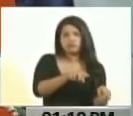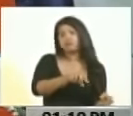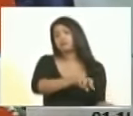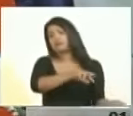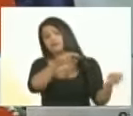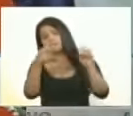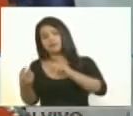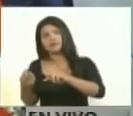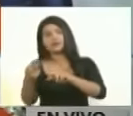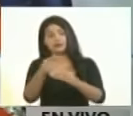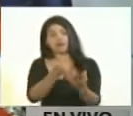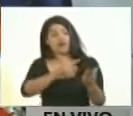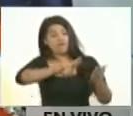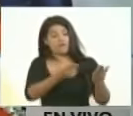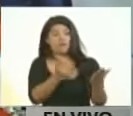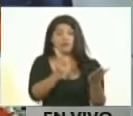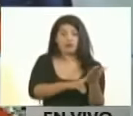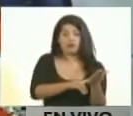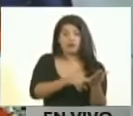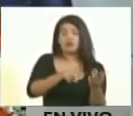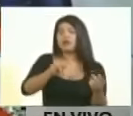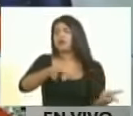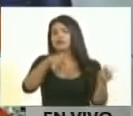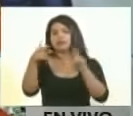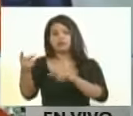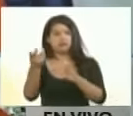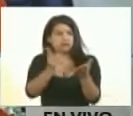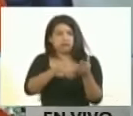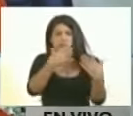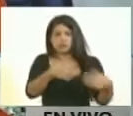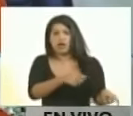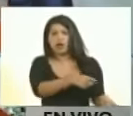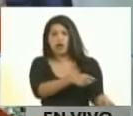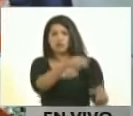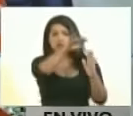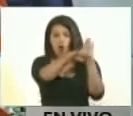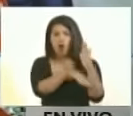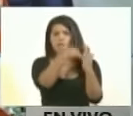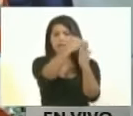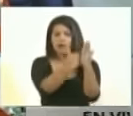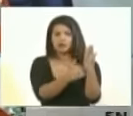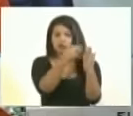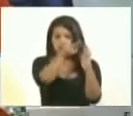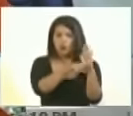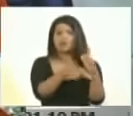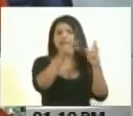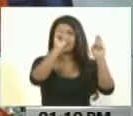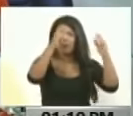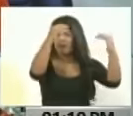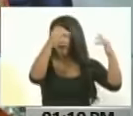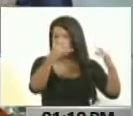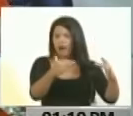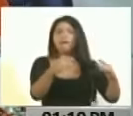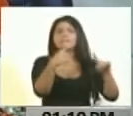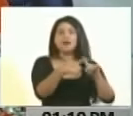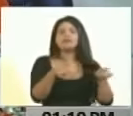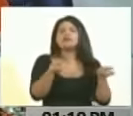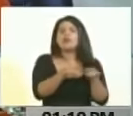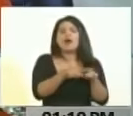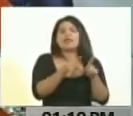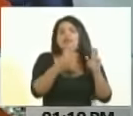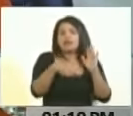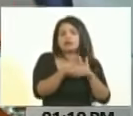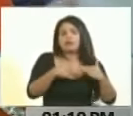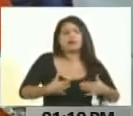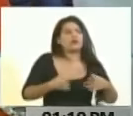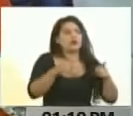ratificas el protocolo más vigente si se refiere a normas, dos normas de igual contenido y de igual